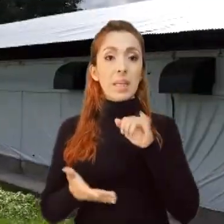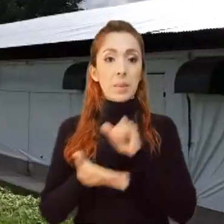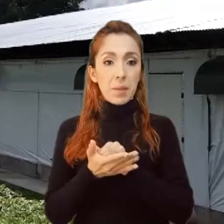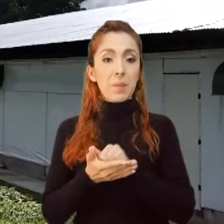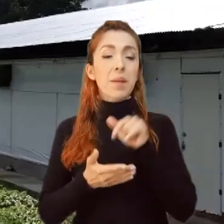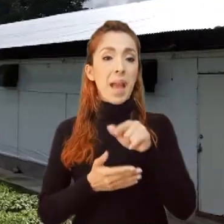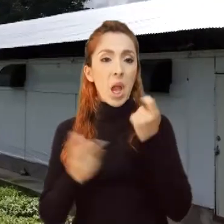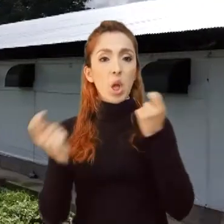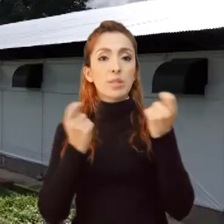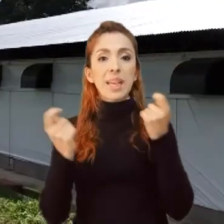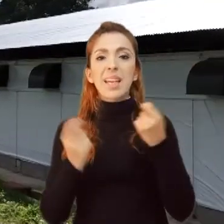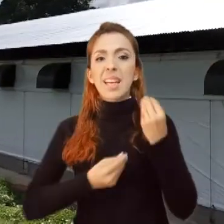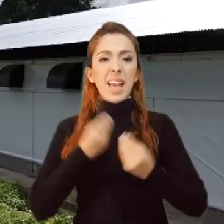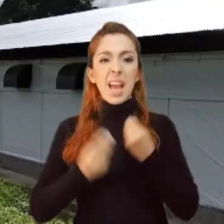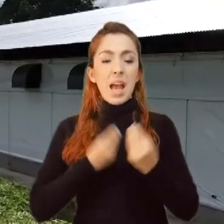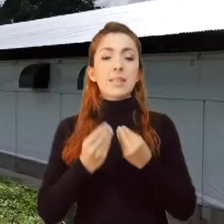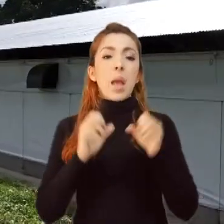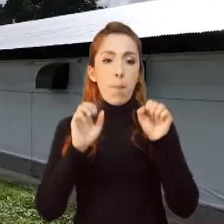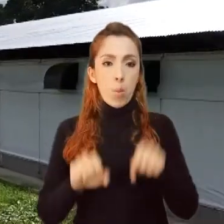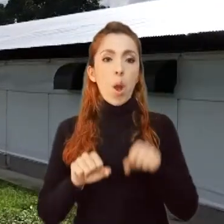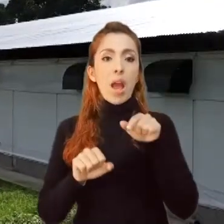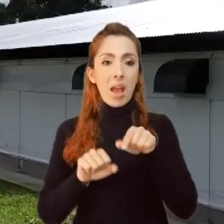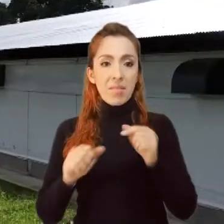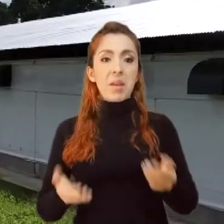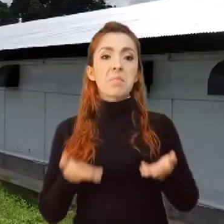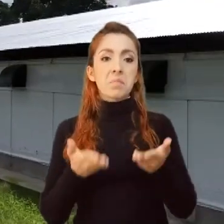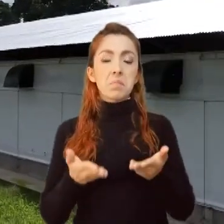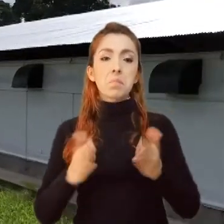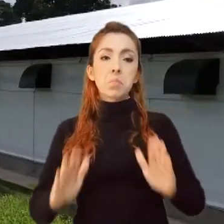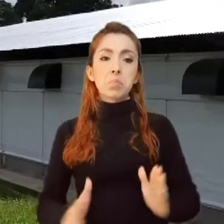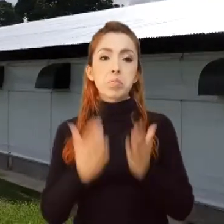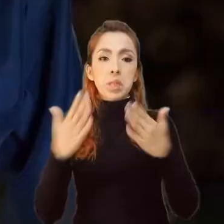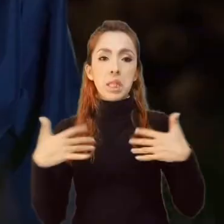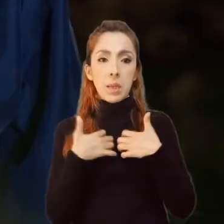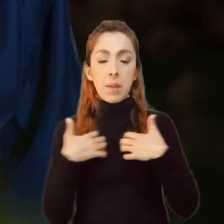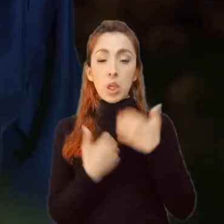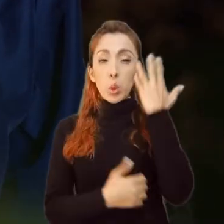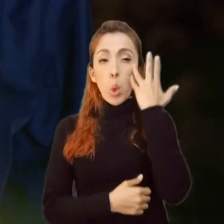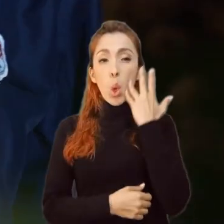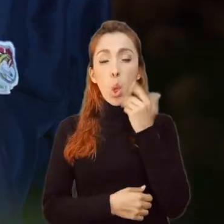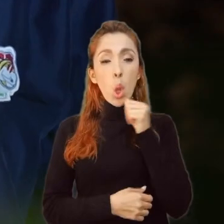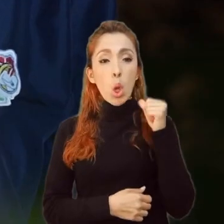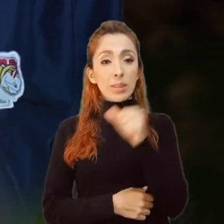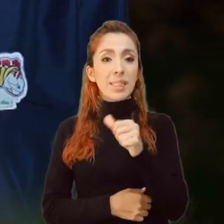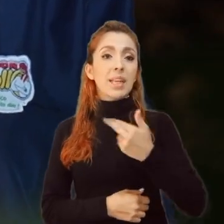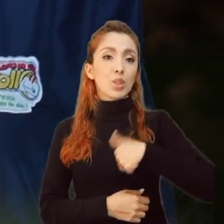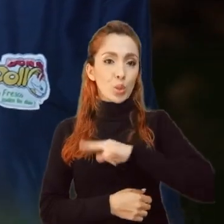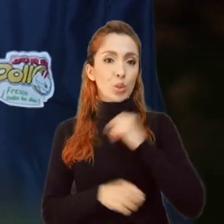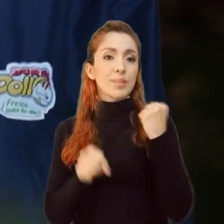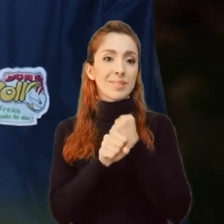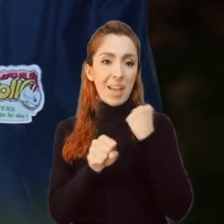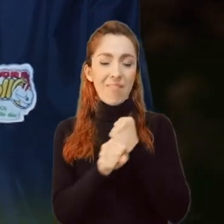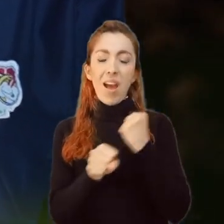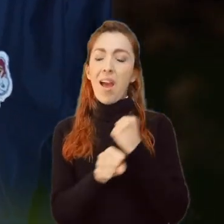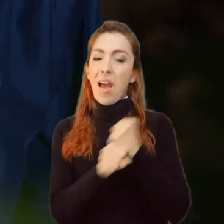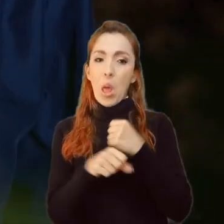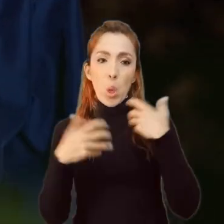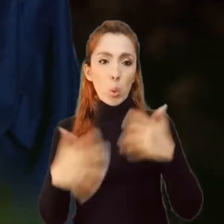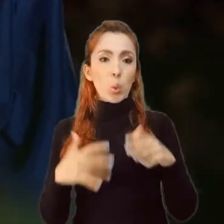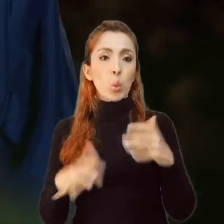todos estos galpones de ambiente controlado lo que hacen es generar mayor bienestar a los animales, ¿sí? Y día a día nosotros hemos